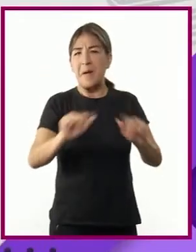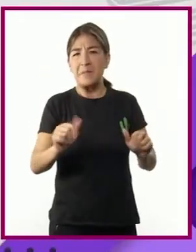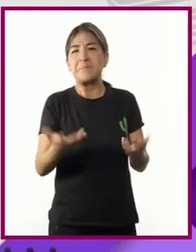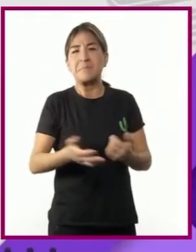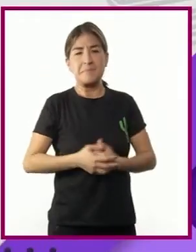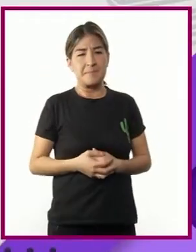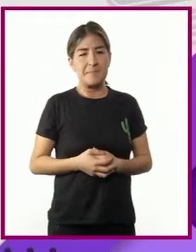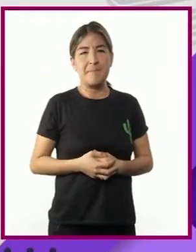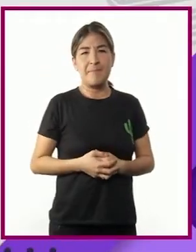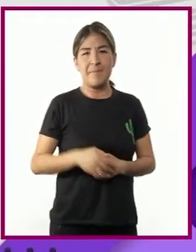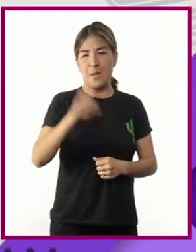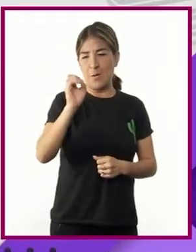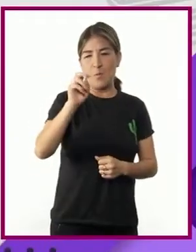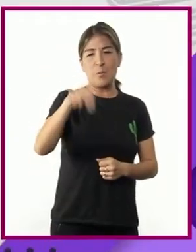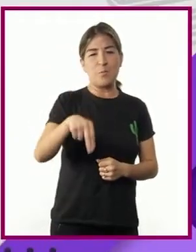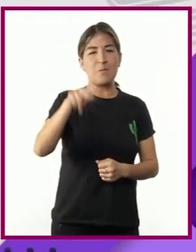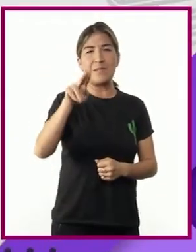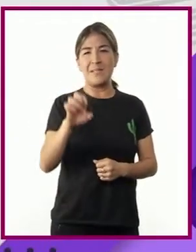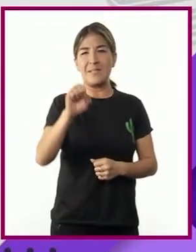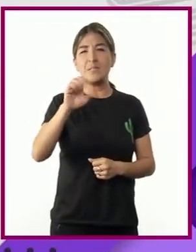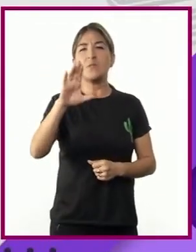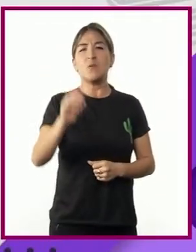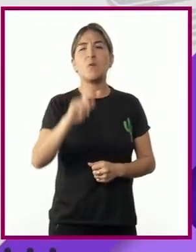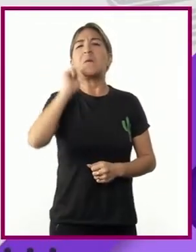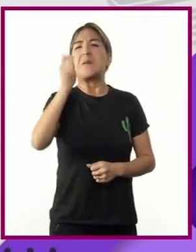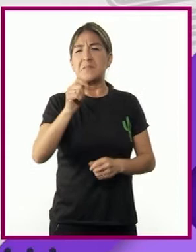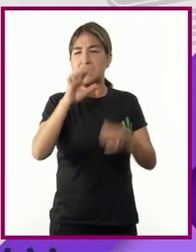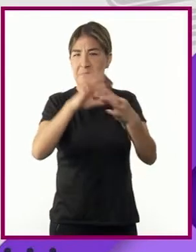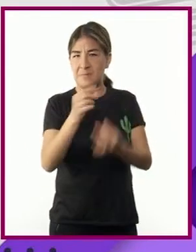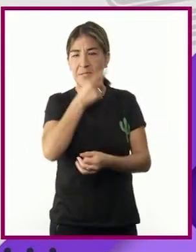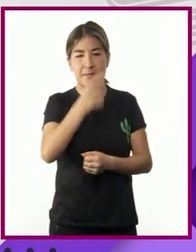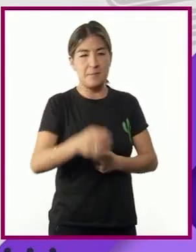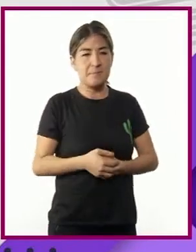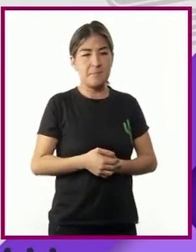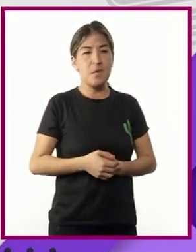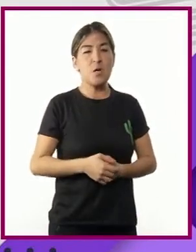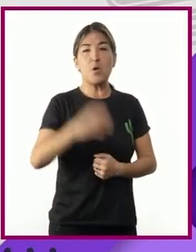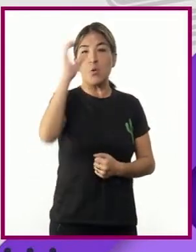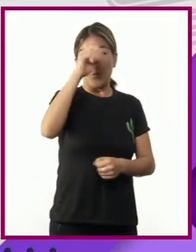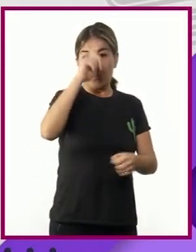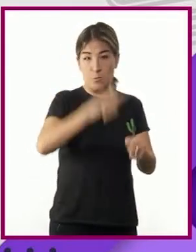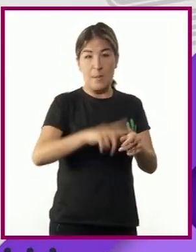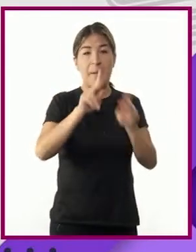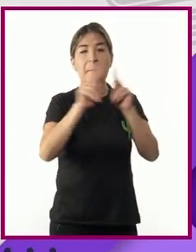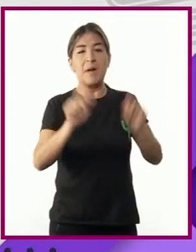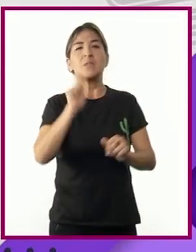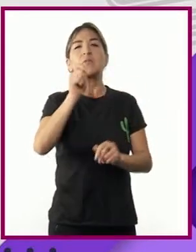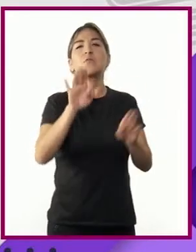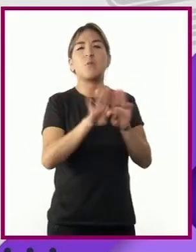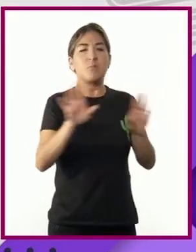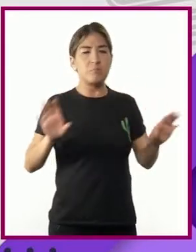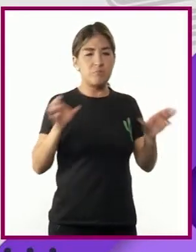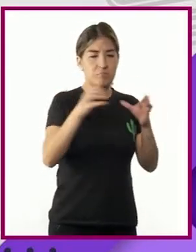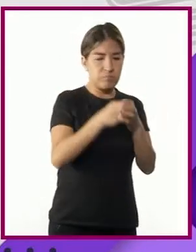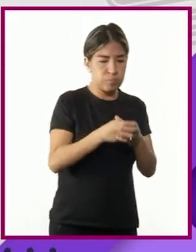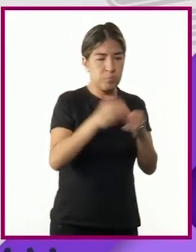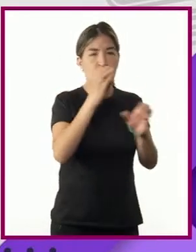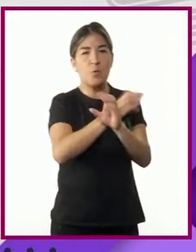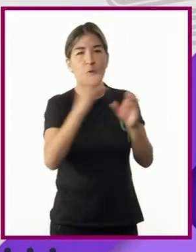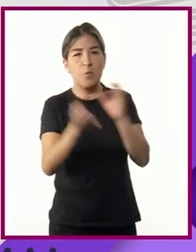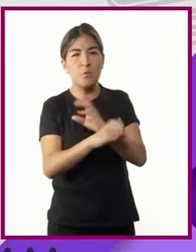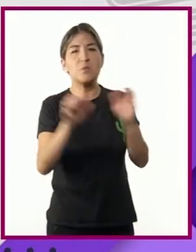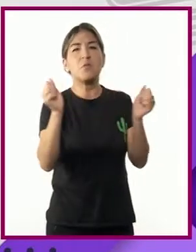De acuerdo con la UNESCO, la cultura de paz es el conjunto de valores, actitudes y conductas que crean